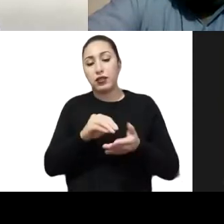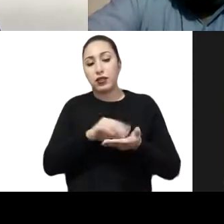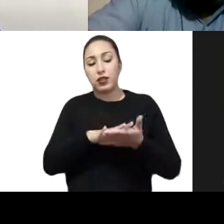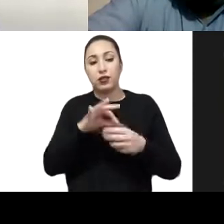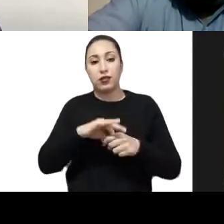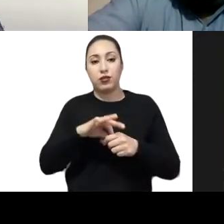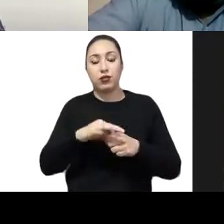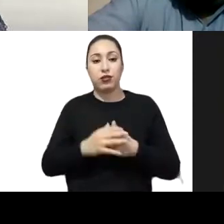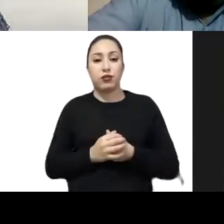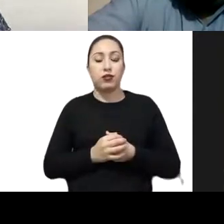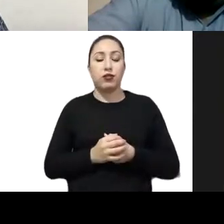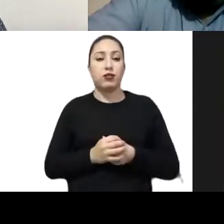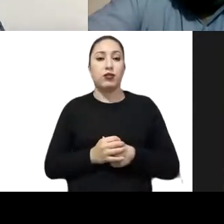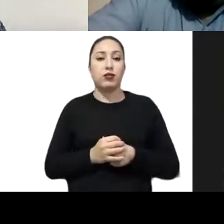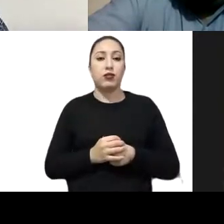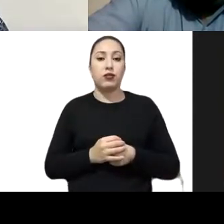votación.